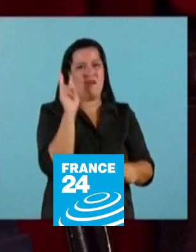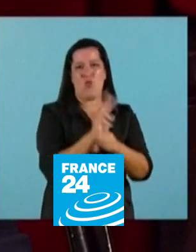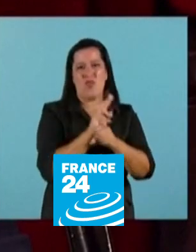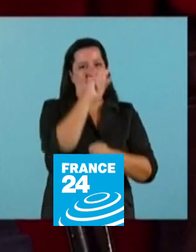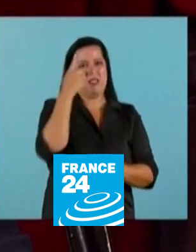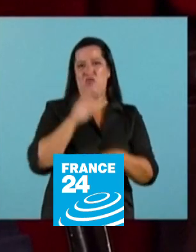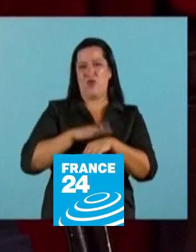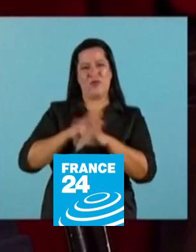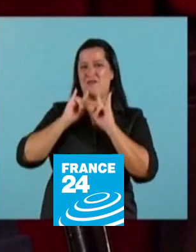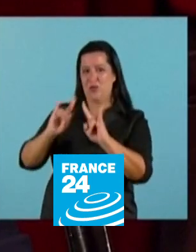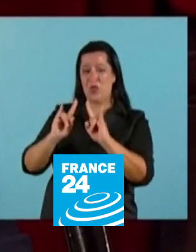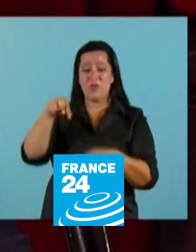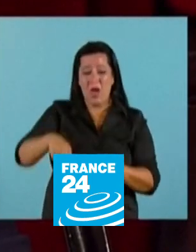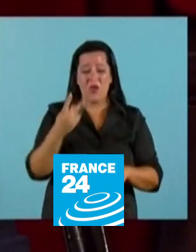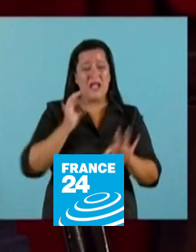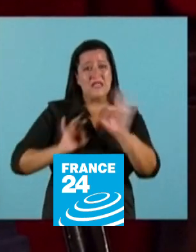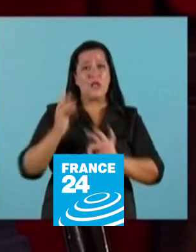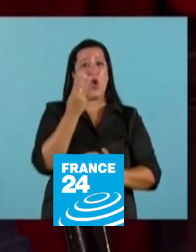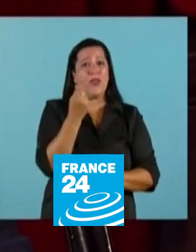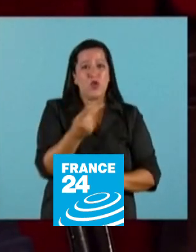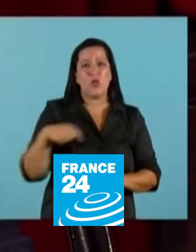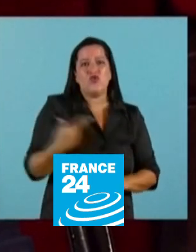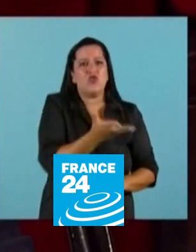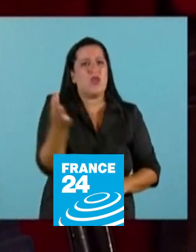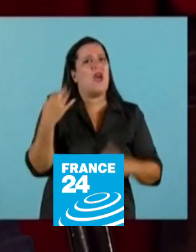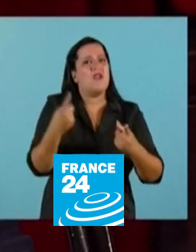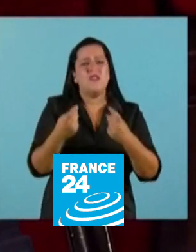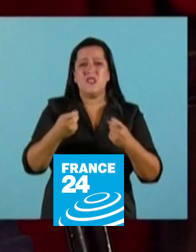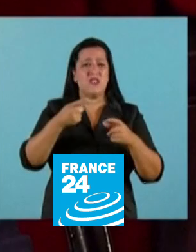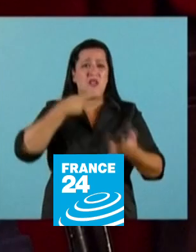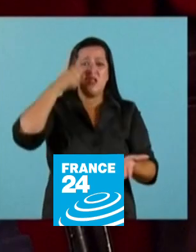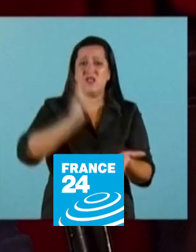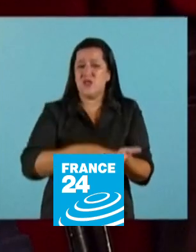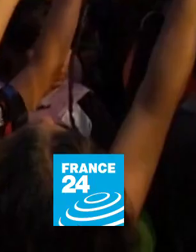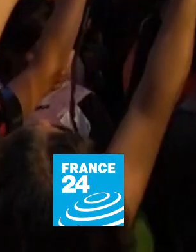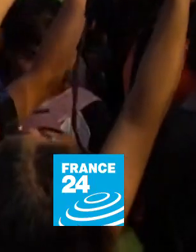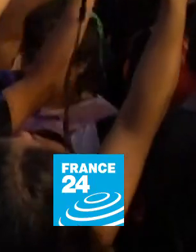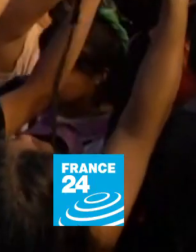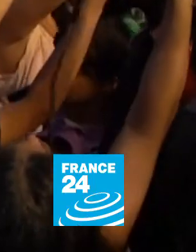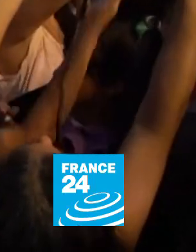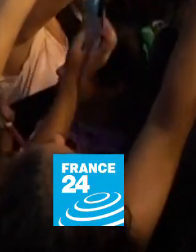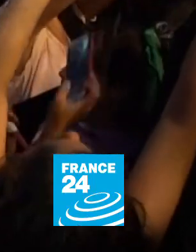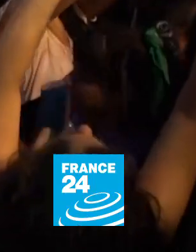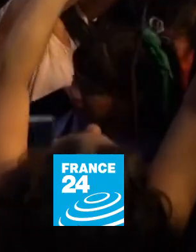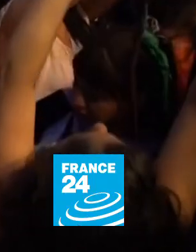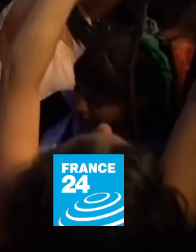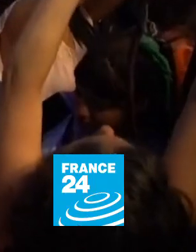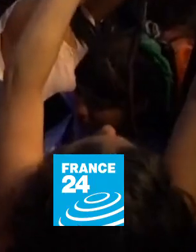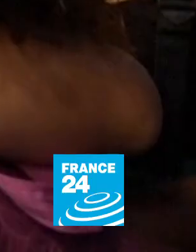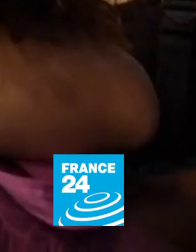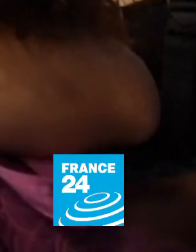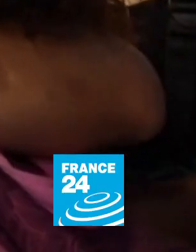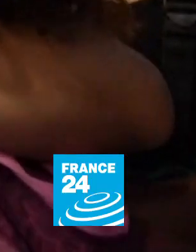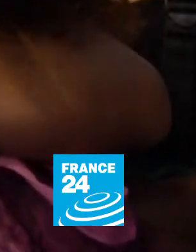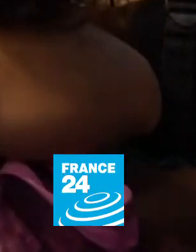el aborto en caso de violación o peligro para la salud de la mujer no es eficaz. Incluso en los casos autorizados, las mujeres